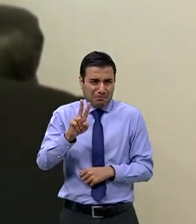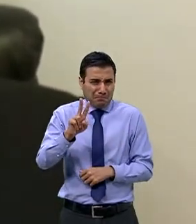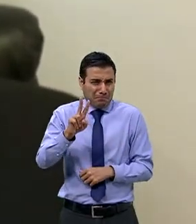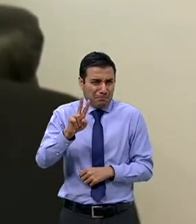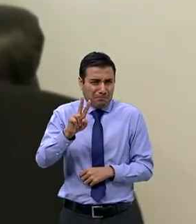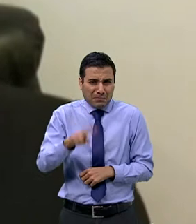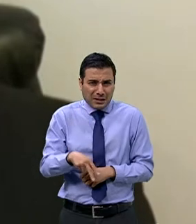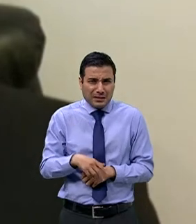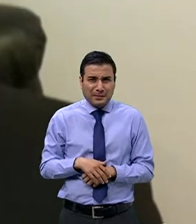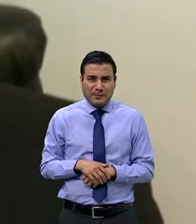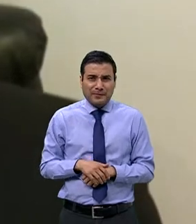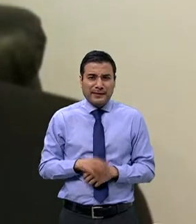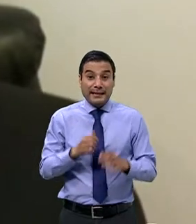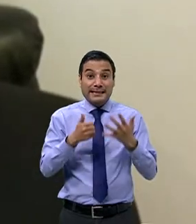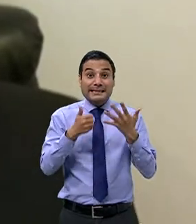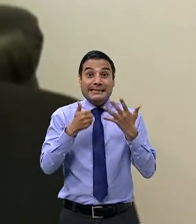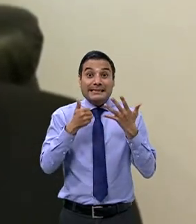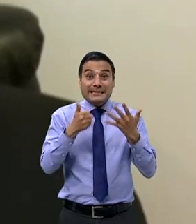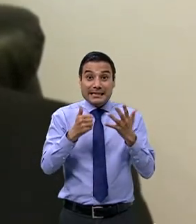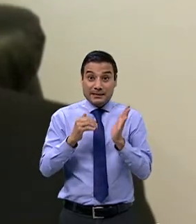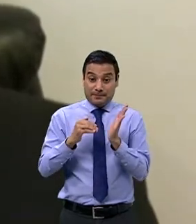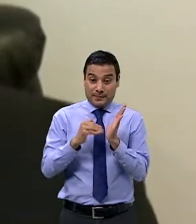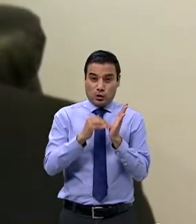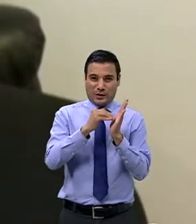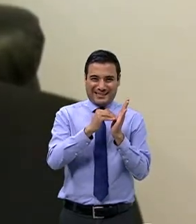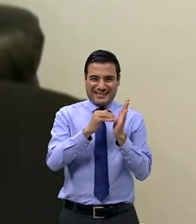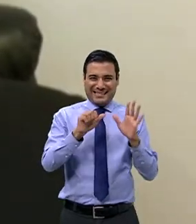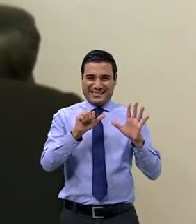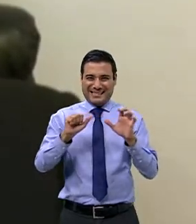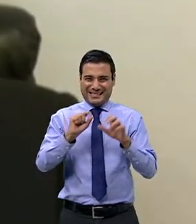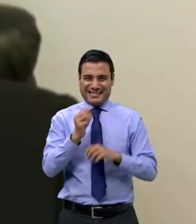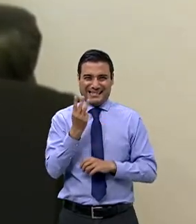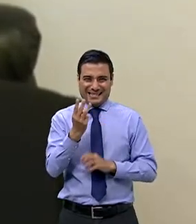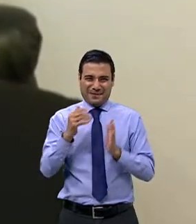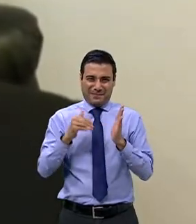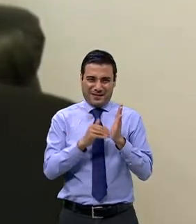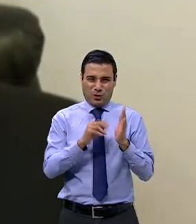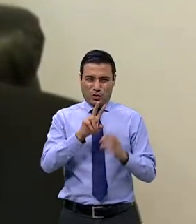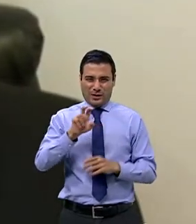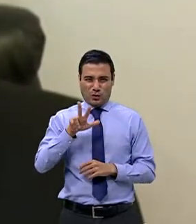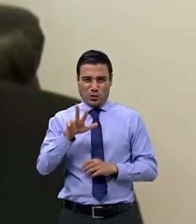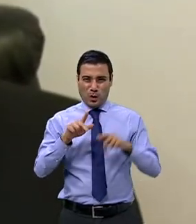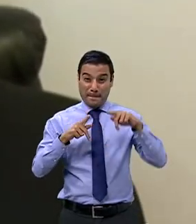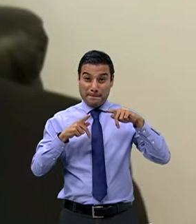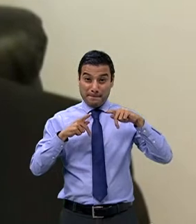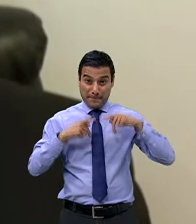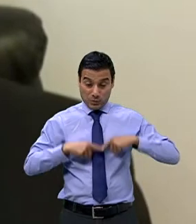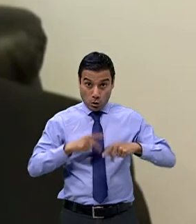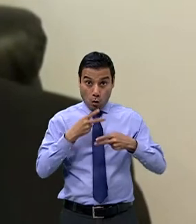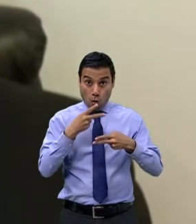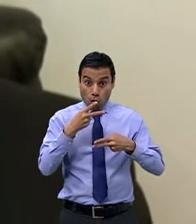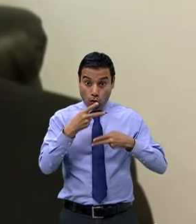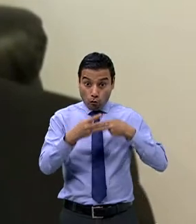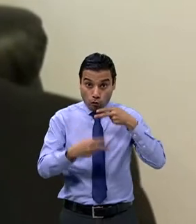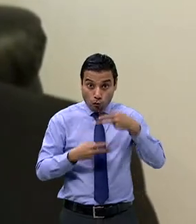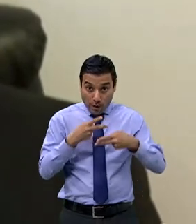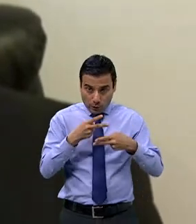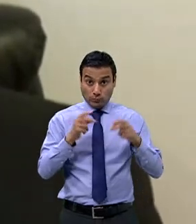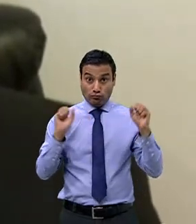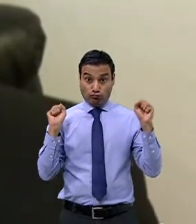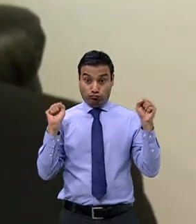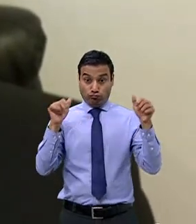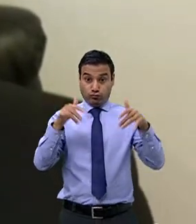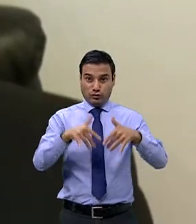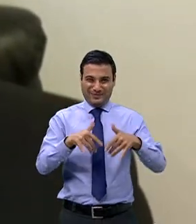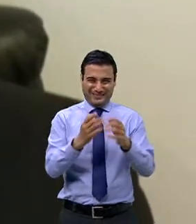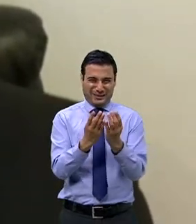los 6 millones 663 mil 208 personas que acudieron a